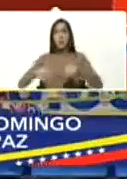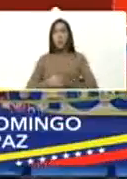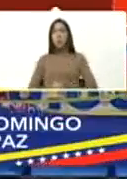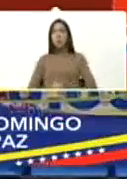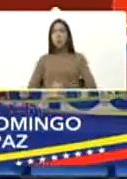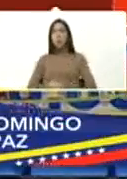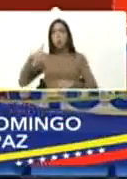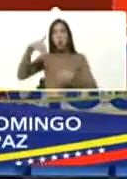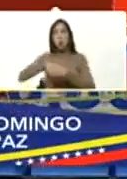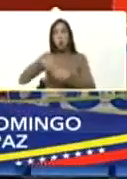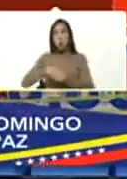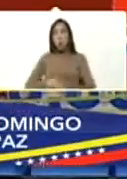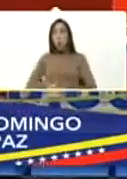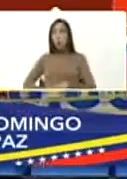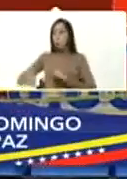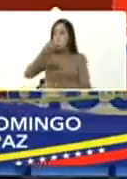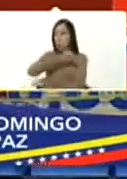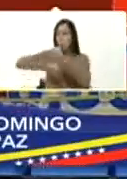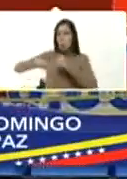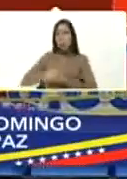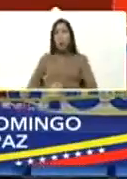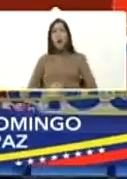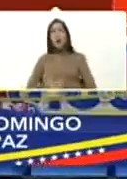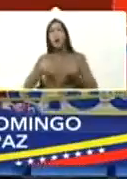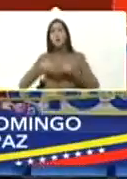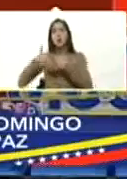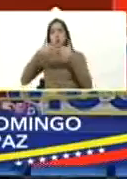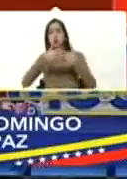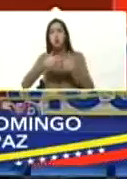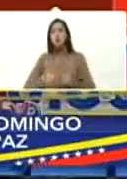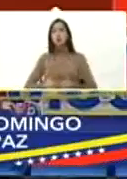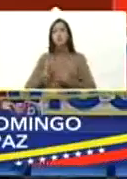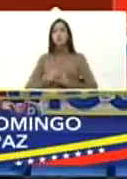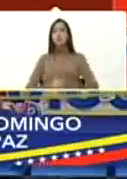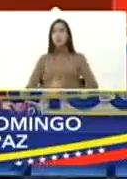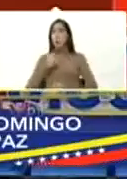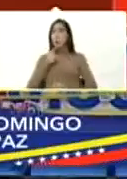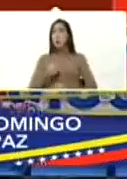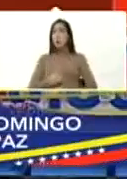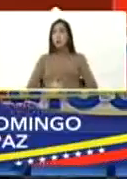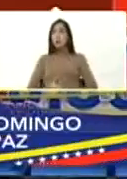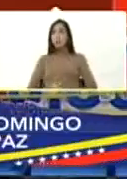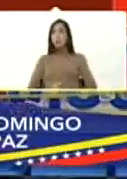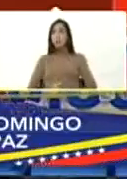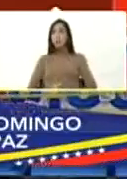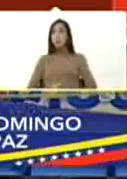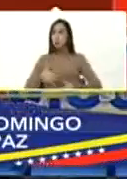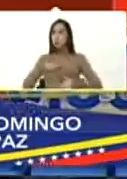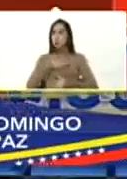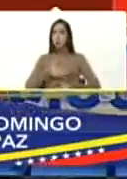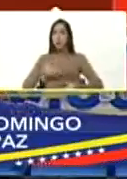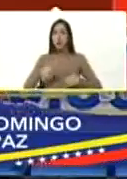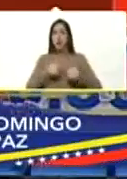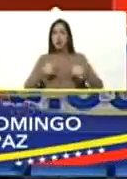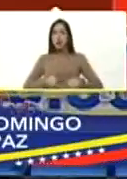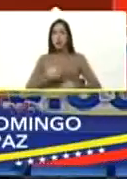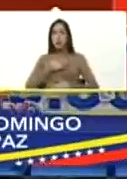voto contra el imperialismo norteamericano. Así lo digo. Con satisfacción en el